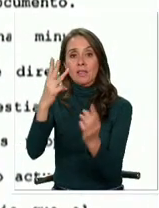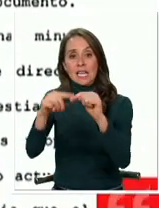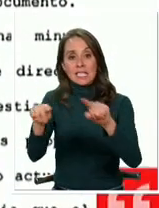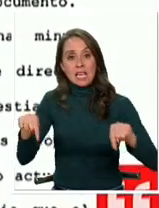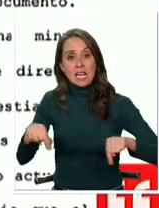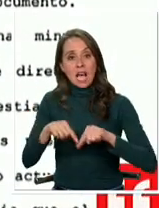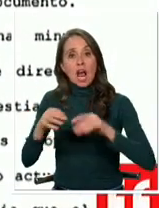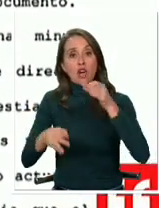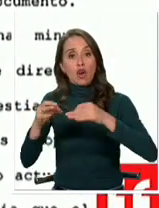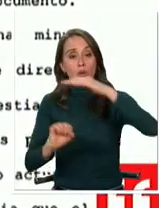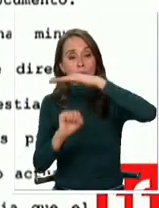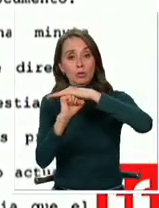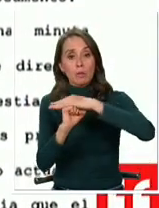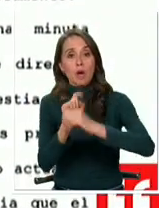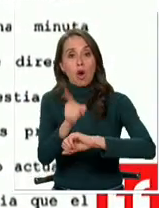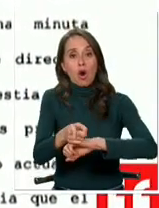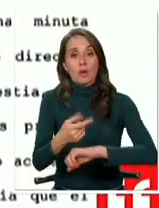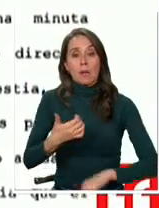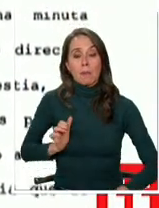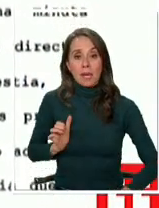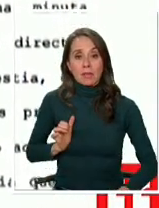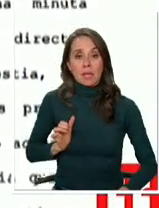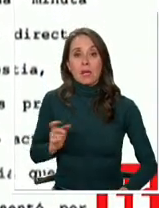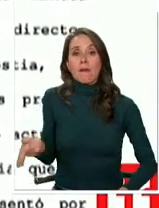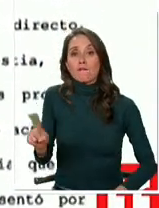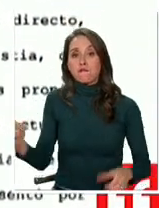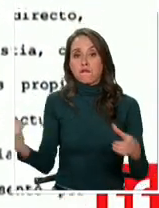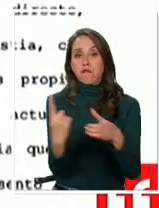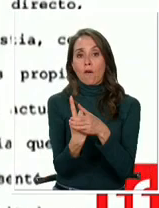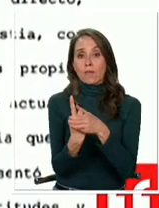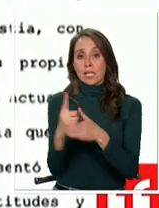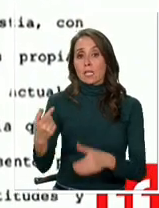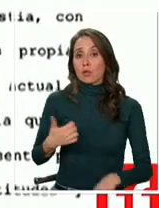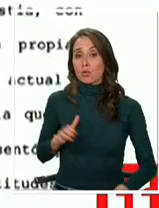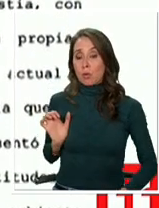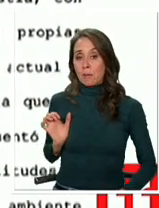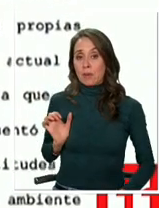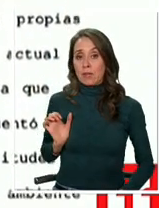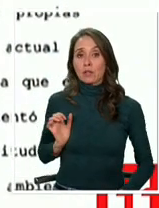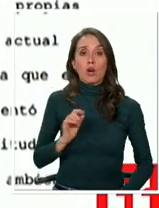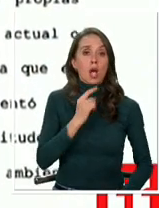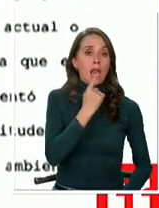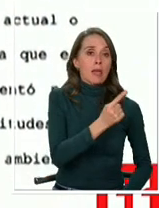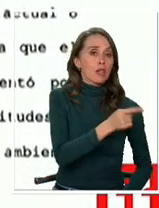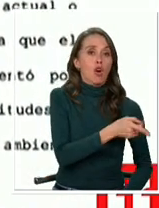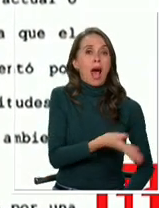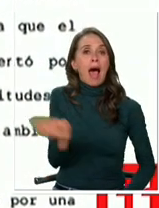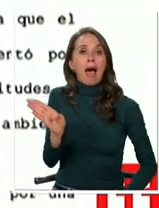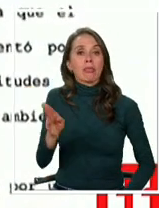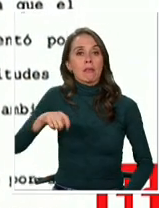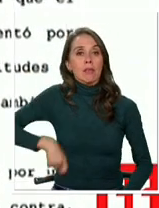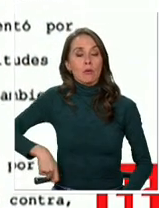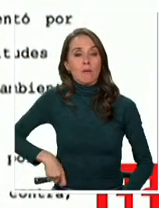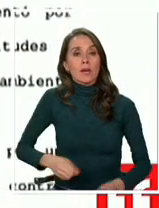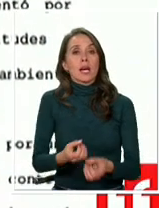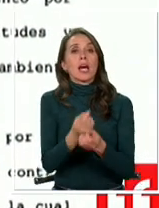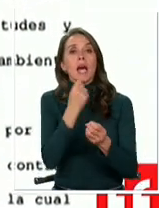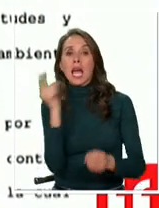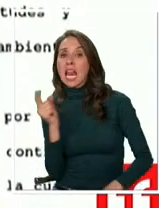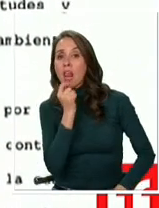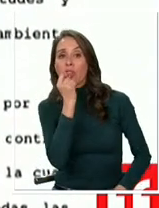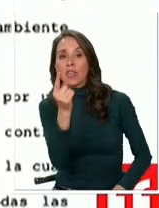sala de la Corte Suprema ordenó a la pdi reincorporar al subprefecto quien fue llamado retiro precisamente tras denunciar